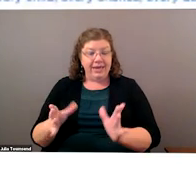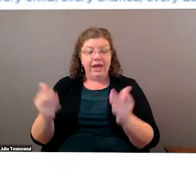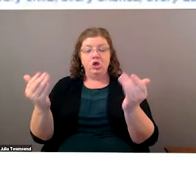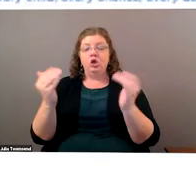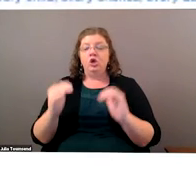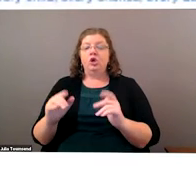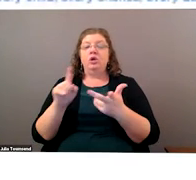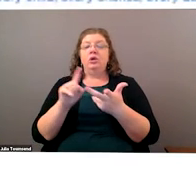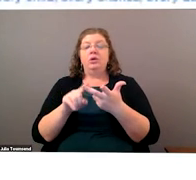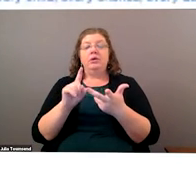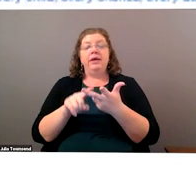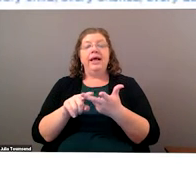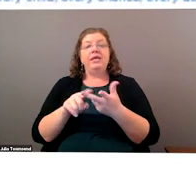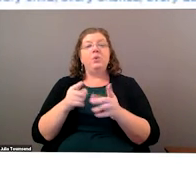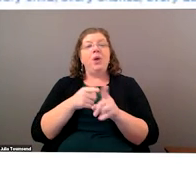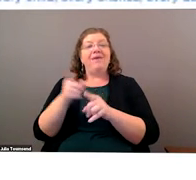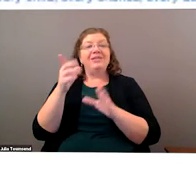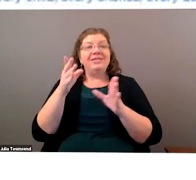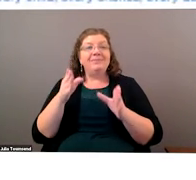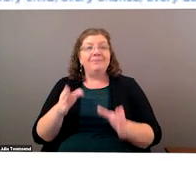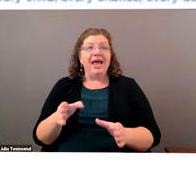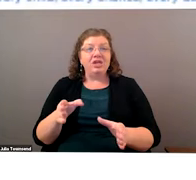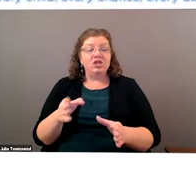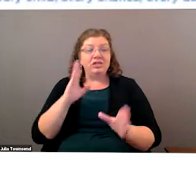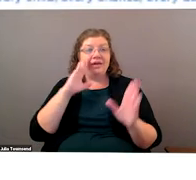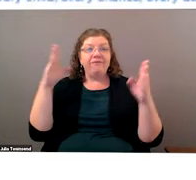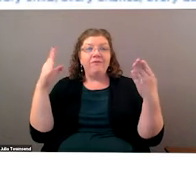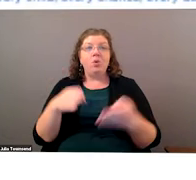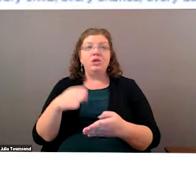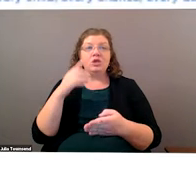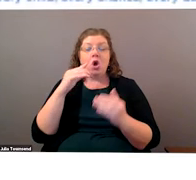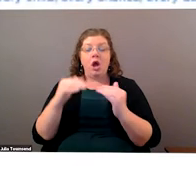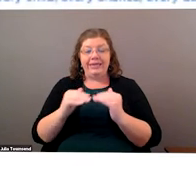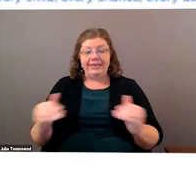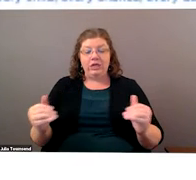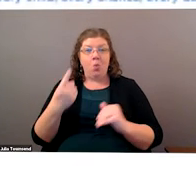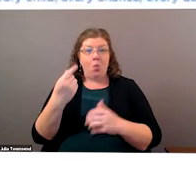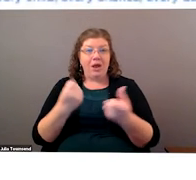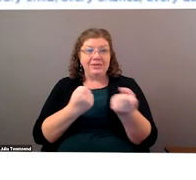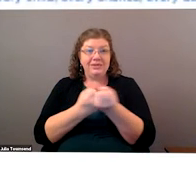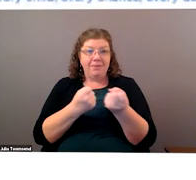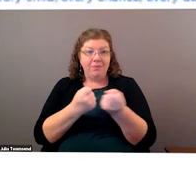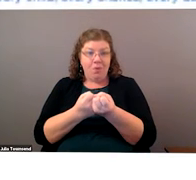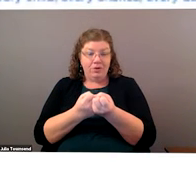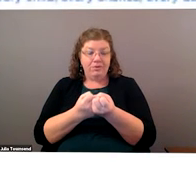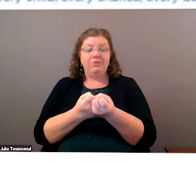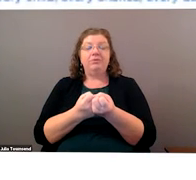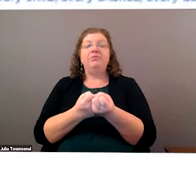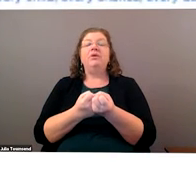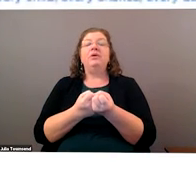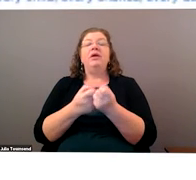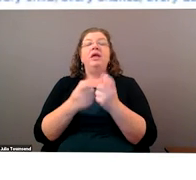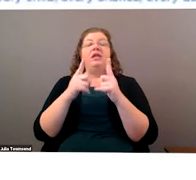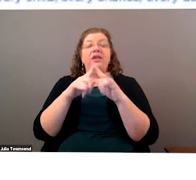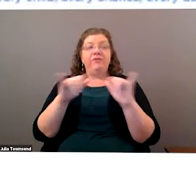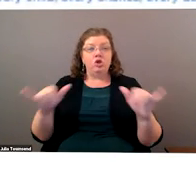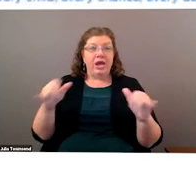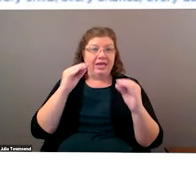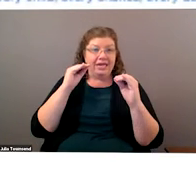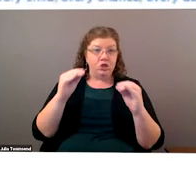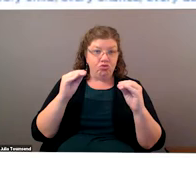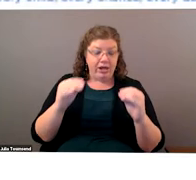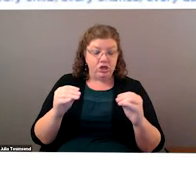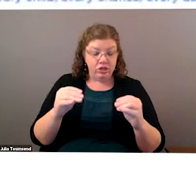tenemos especialistas que se van a centrar en los apoyos de nivel 1. Y también en esta